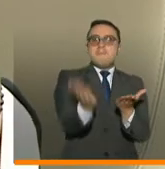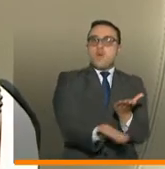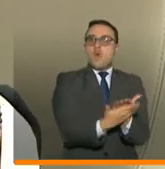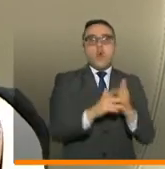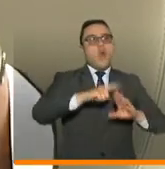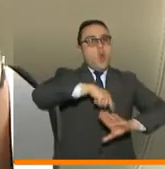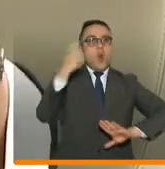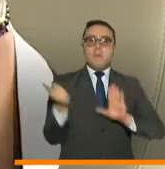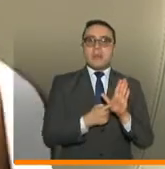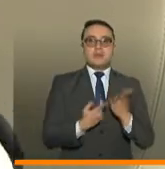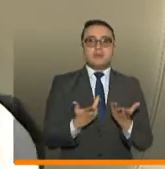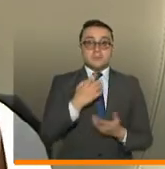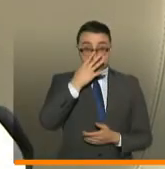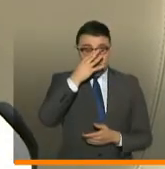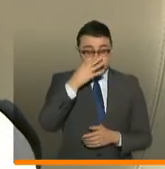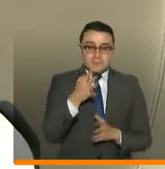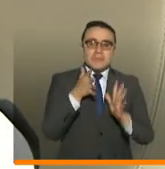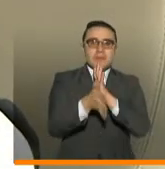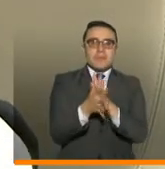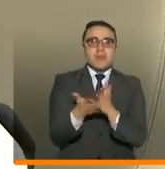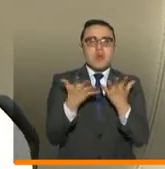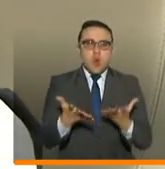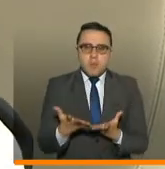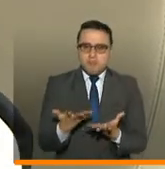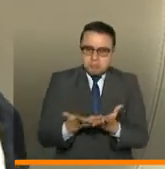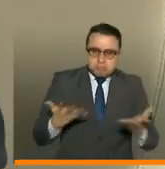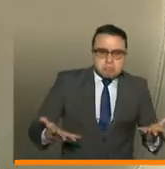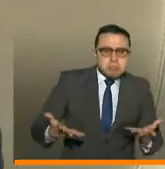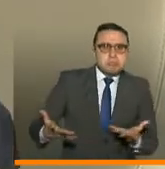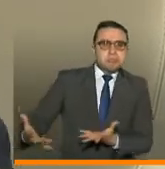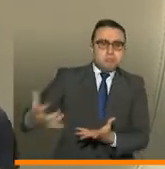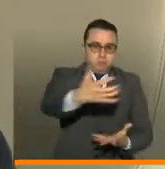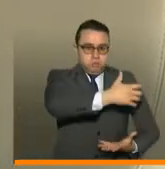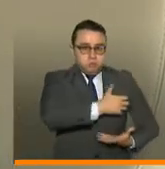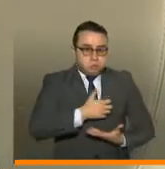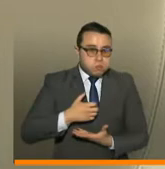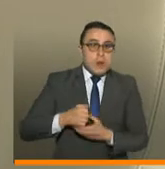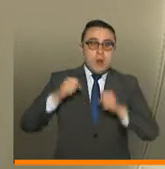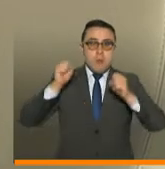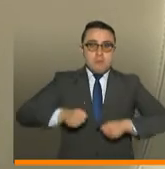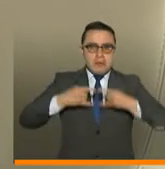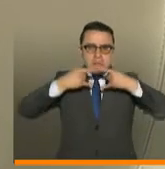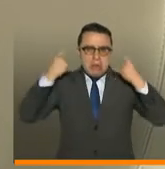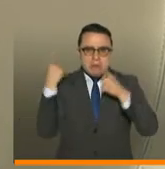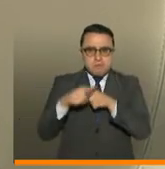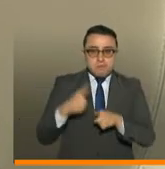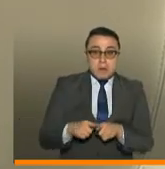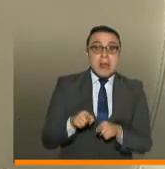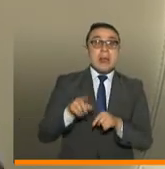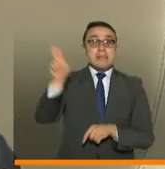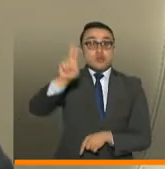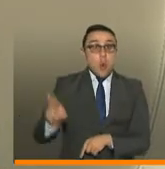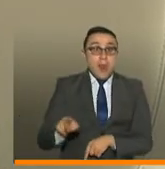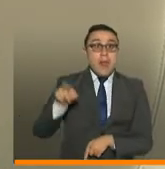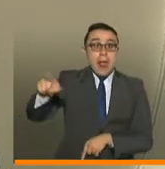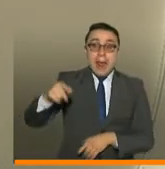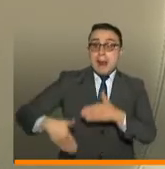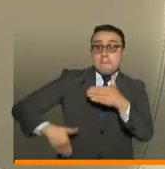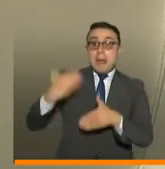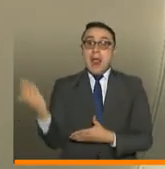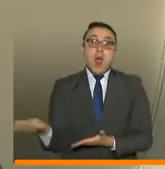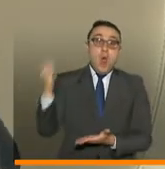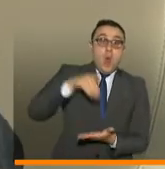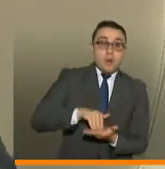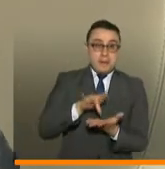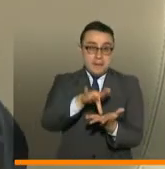Comité de Alternancia, revisando cómo va la adquisición de los elementos para poder dar pronto buenas noticias en Sucre, del inicio también en alternancia. Compartamos, presidente,